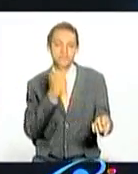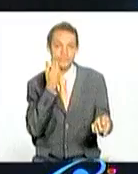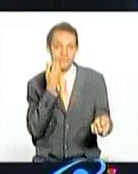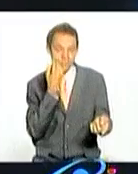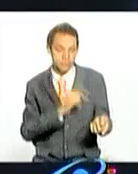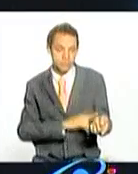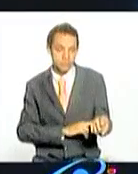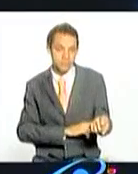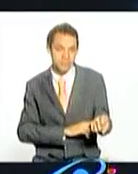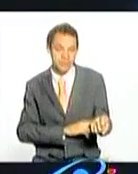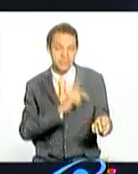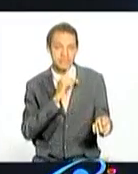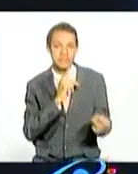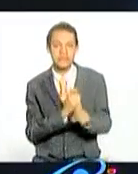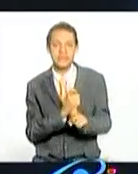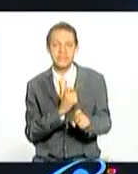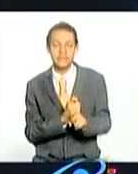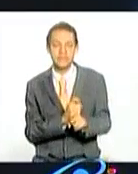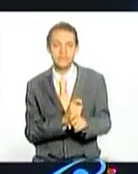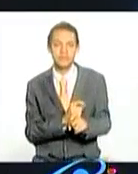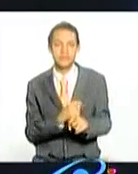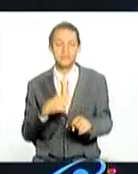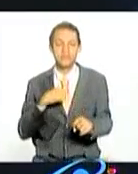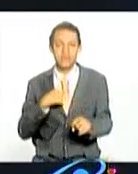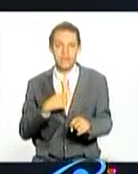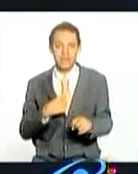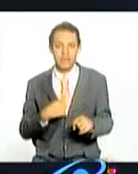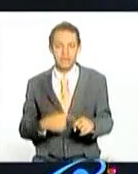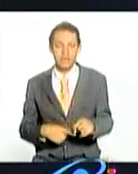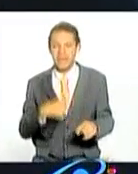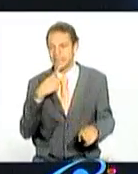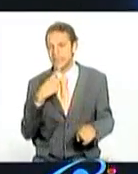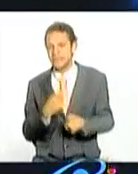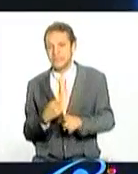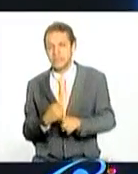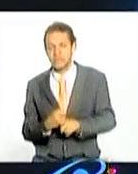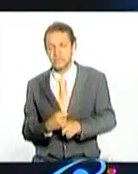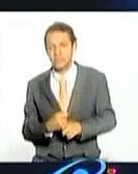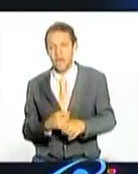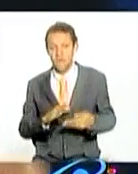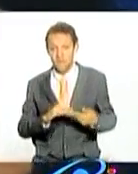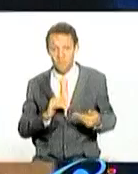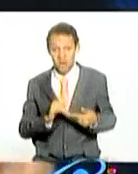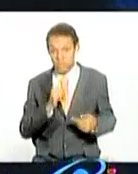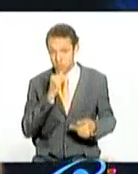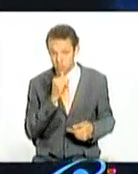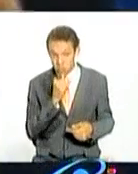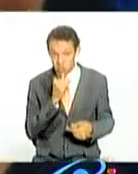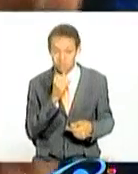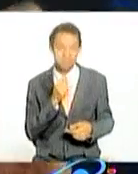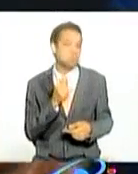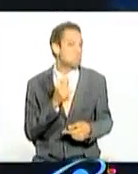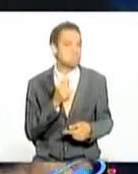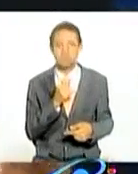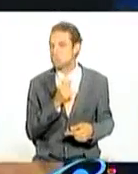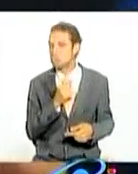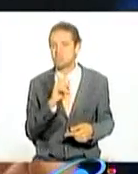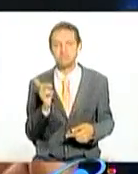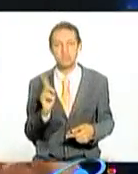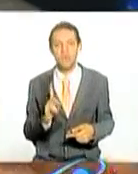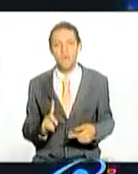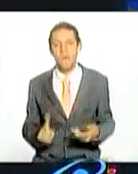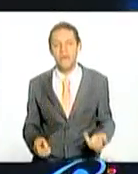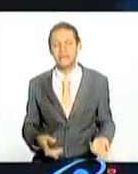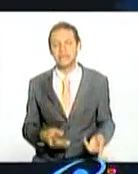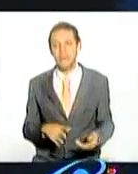pueden, tienen una vejiga que no la desocupan, y vemos después de que los mandamos